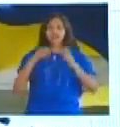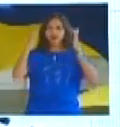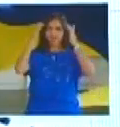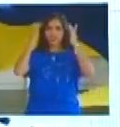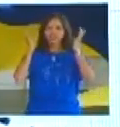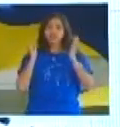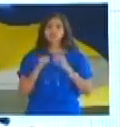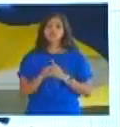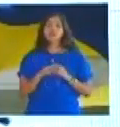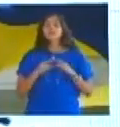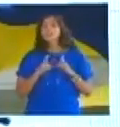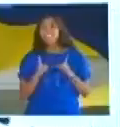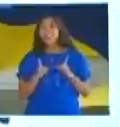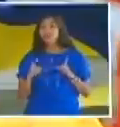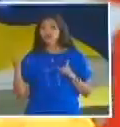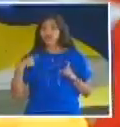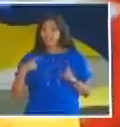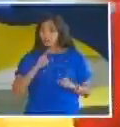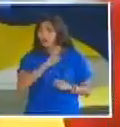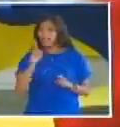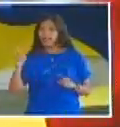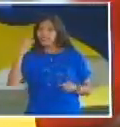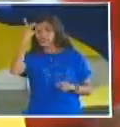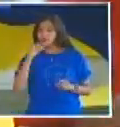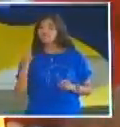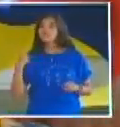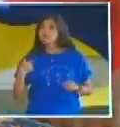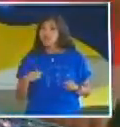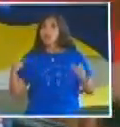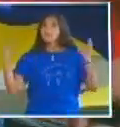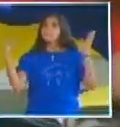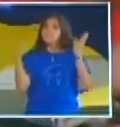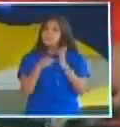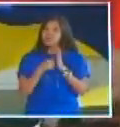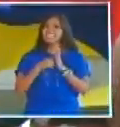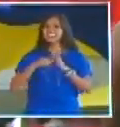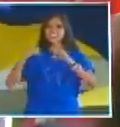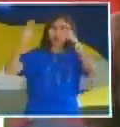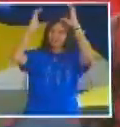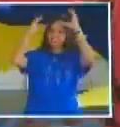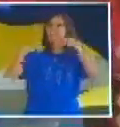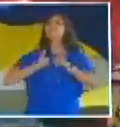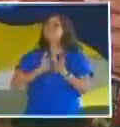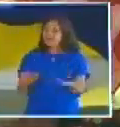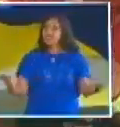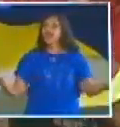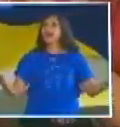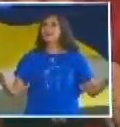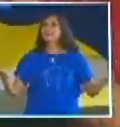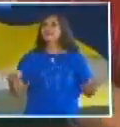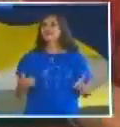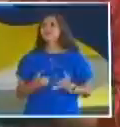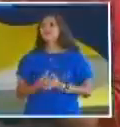intelectuales. Pero tienen, por cada discapacidad, tienen 1000 capacidades que dar.